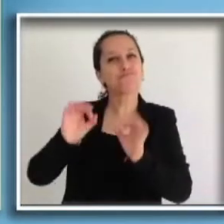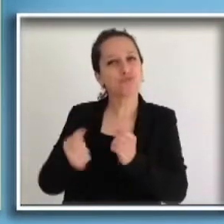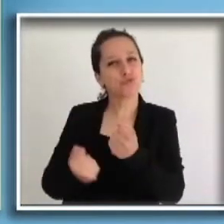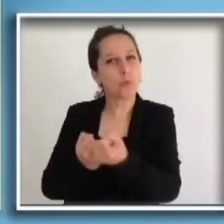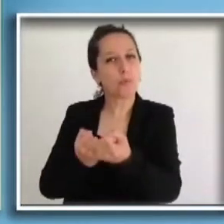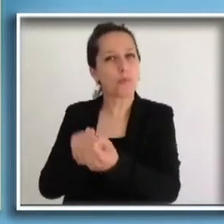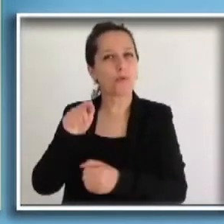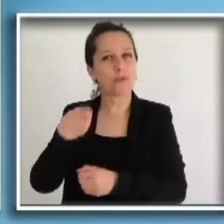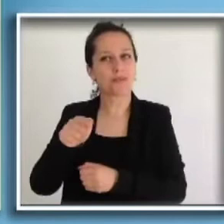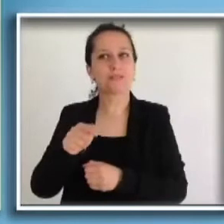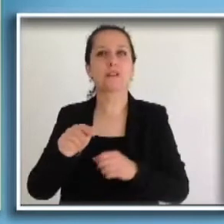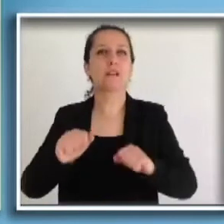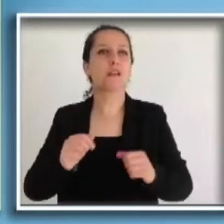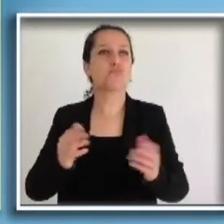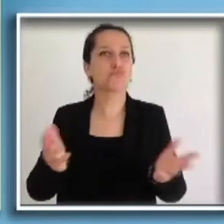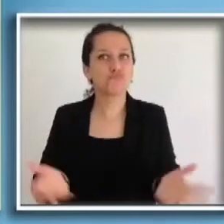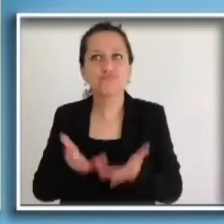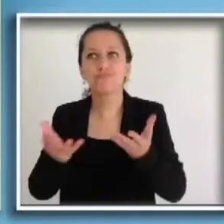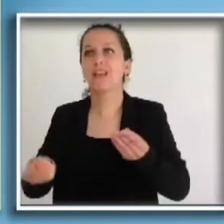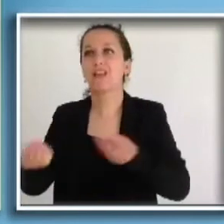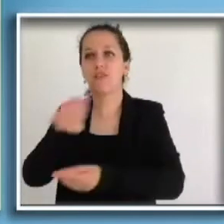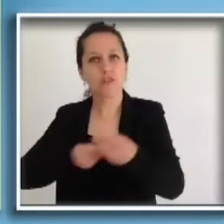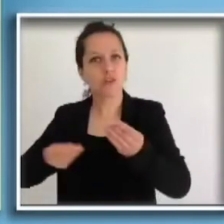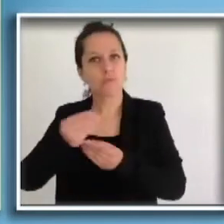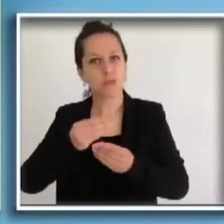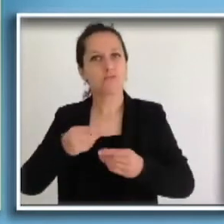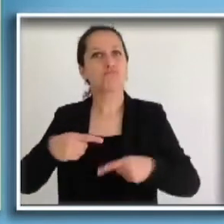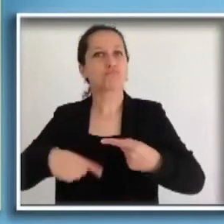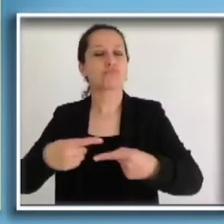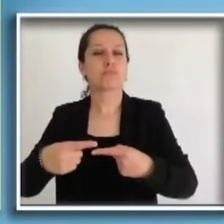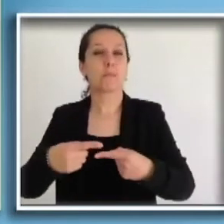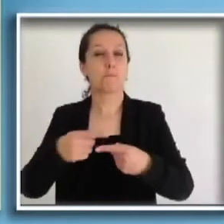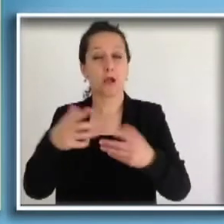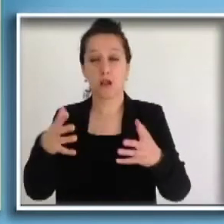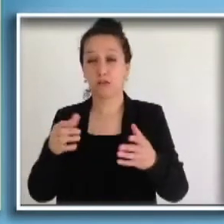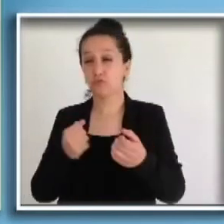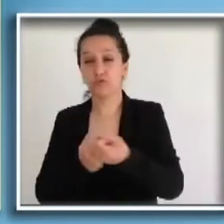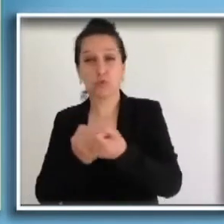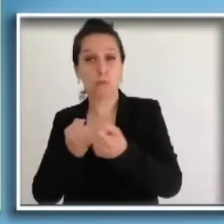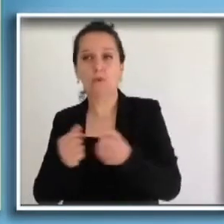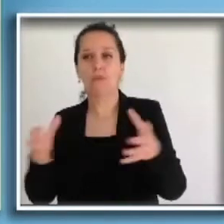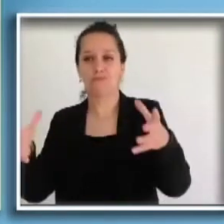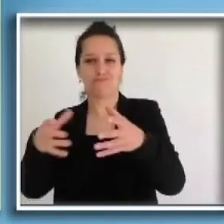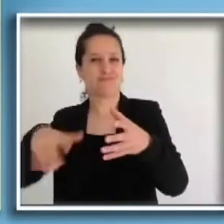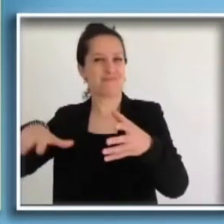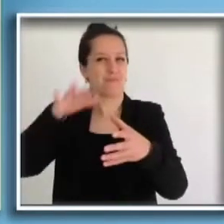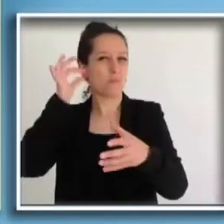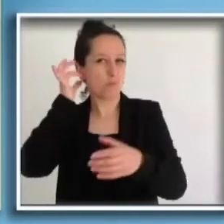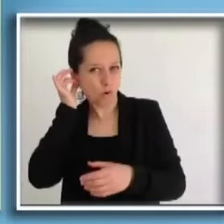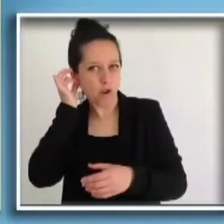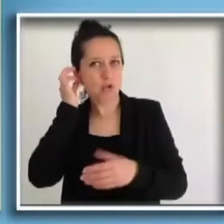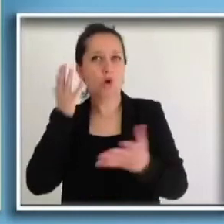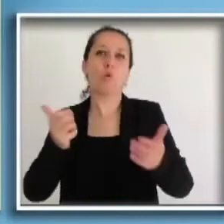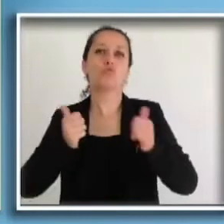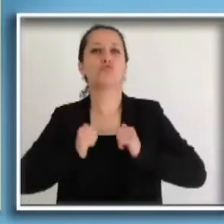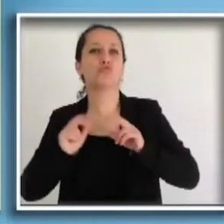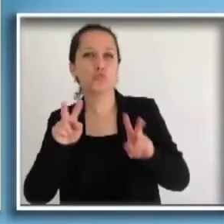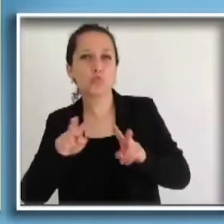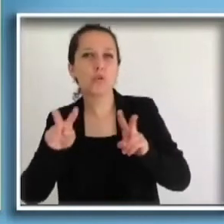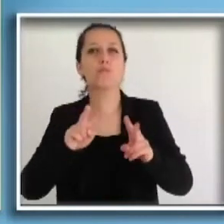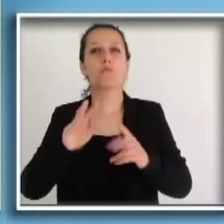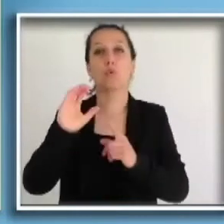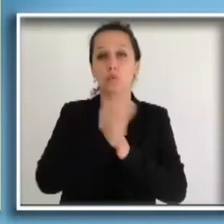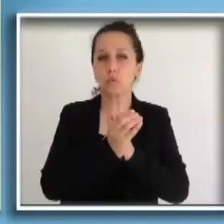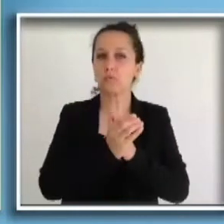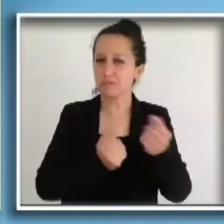la reactivación económica con un foco especial en mujeres y en sectores de turismo y cultura todo ello irá de la mano con la